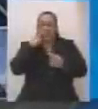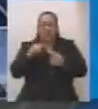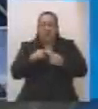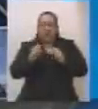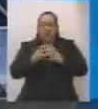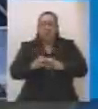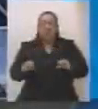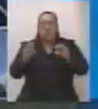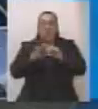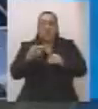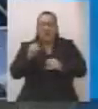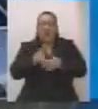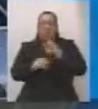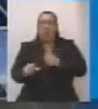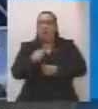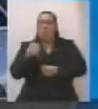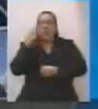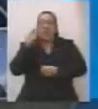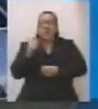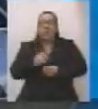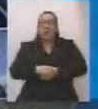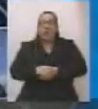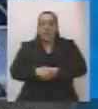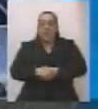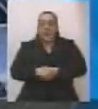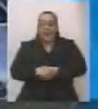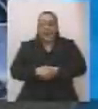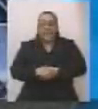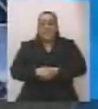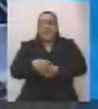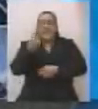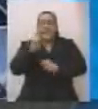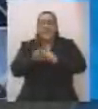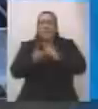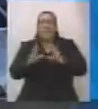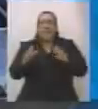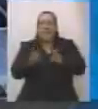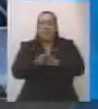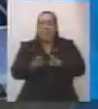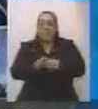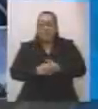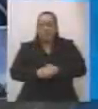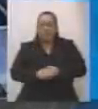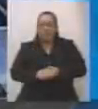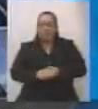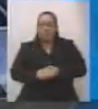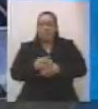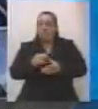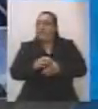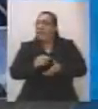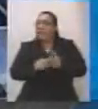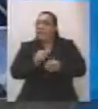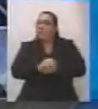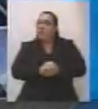objetivo importante, hay otra razón práctica para combatir la desigualdad, y es que los países que son